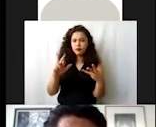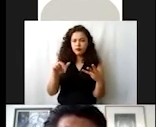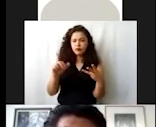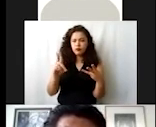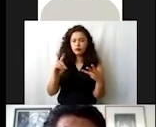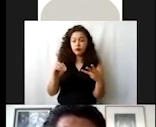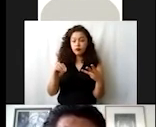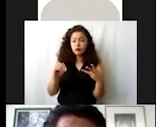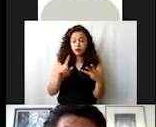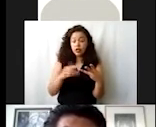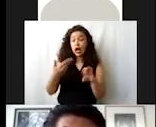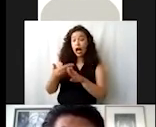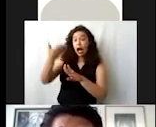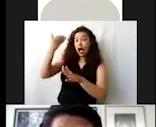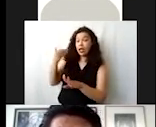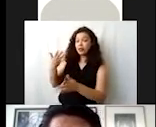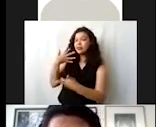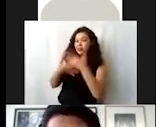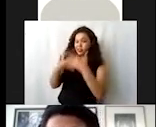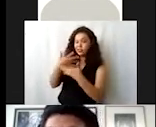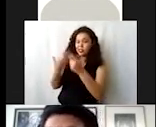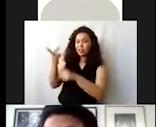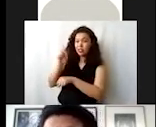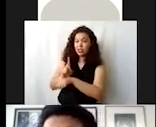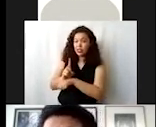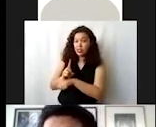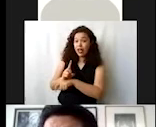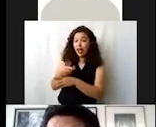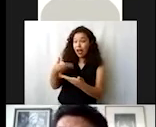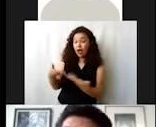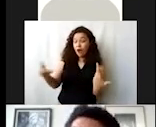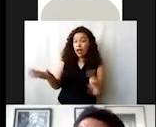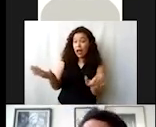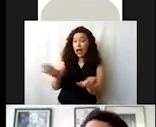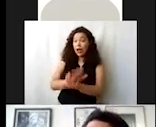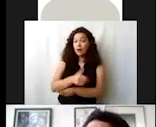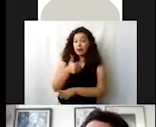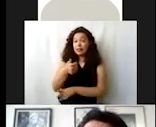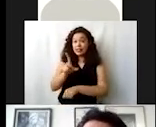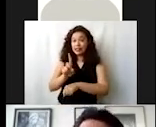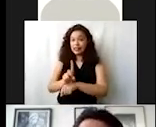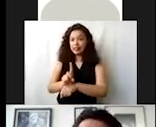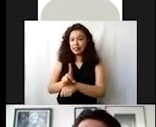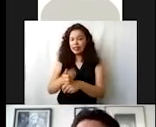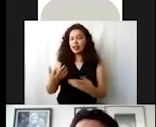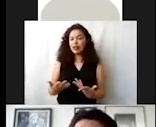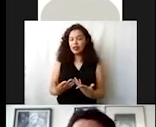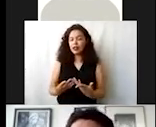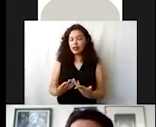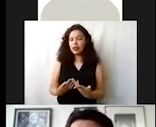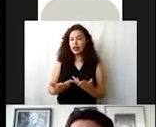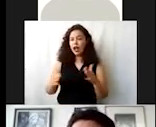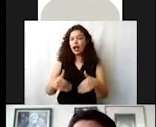15 días, el plazo se redujo a 6 días. Vamos a pensar que afuera de la administración